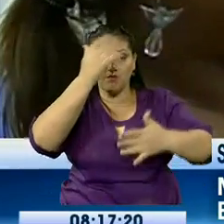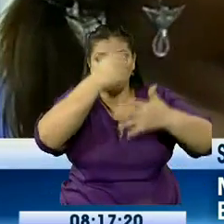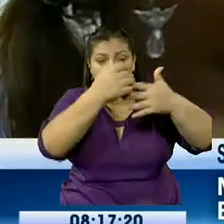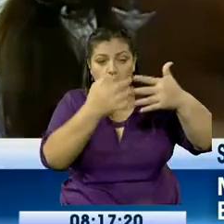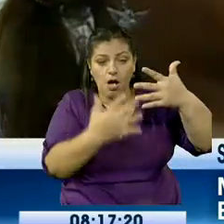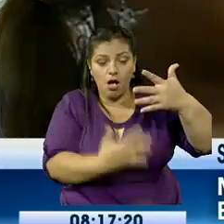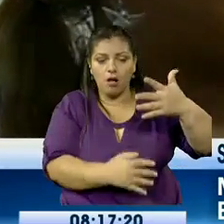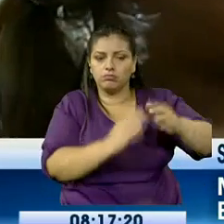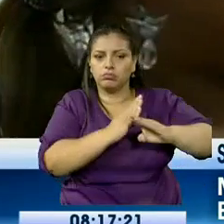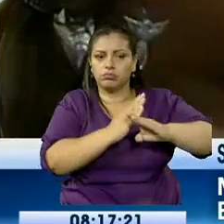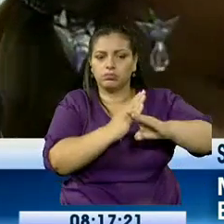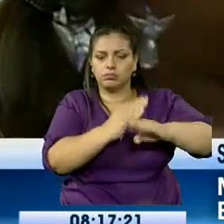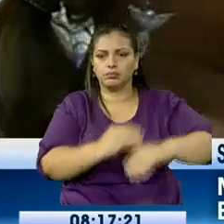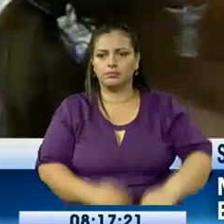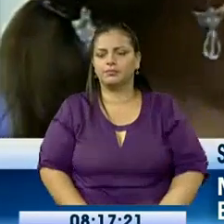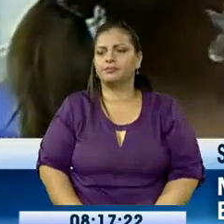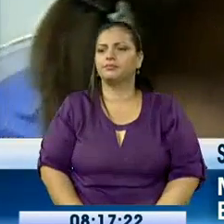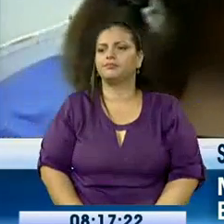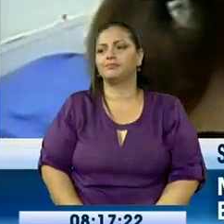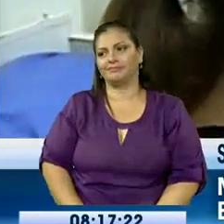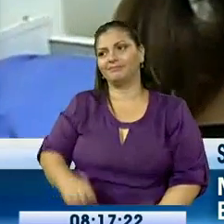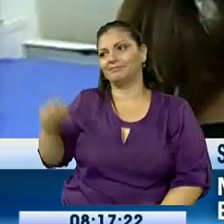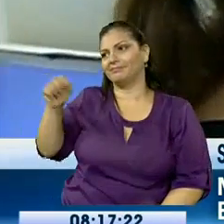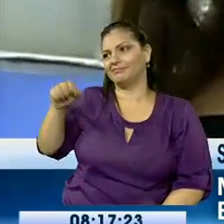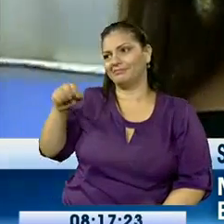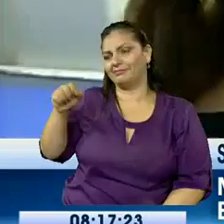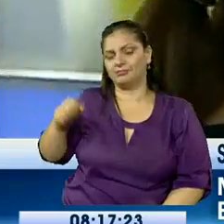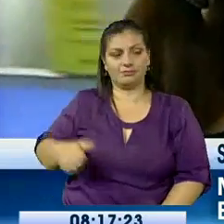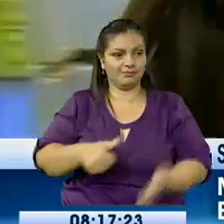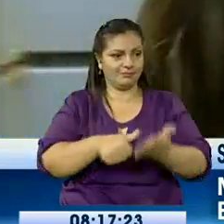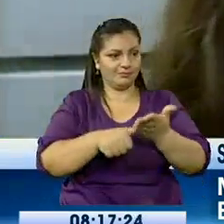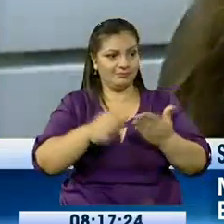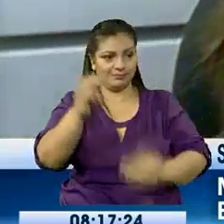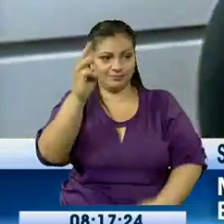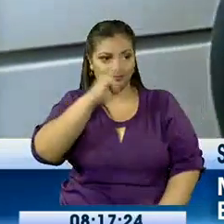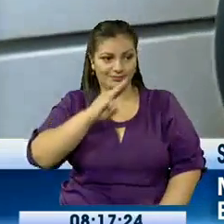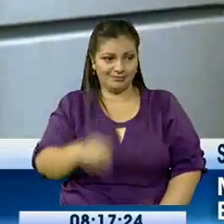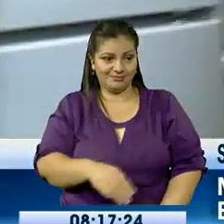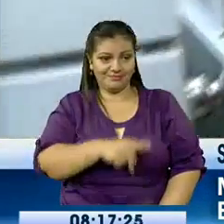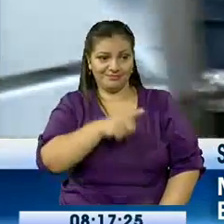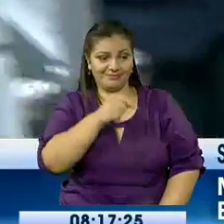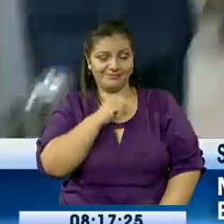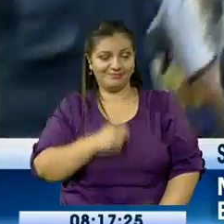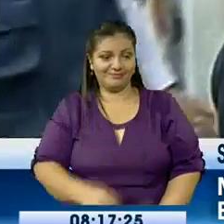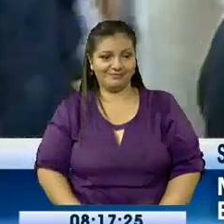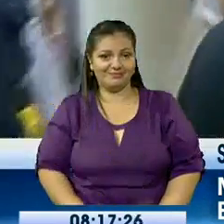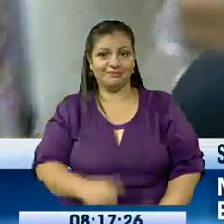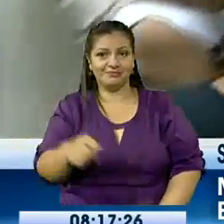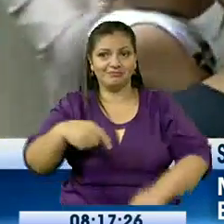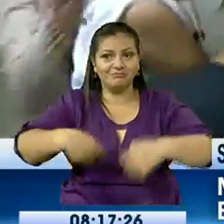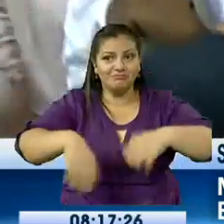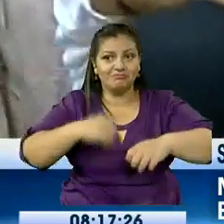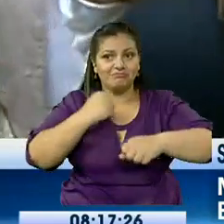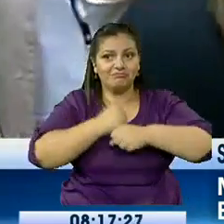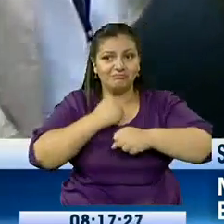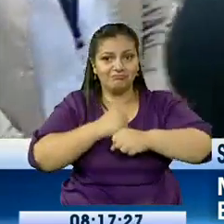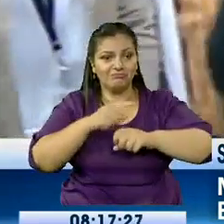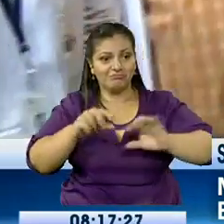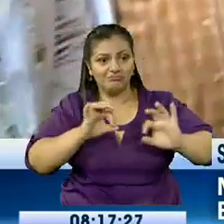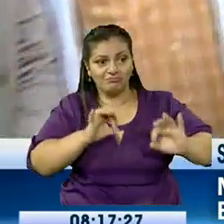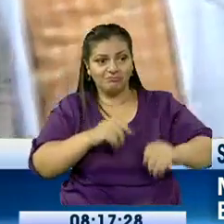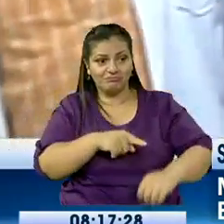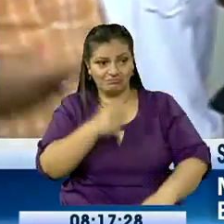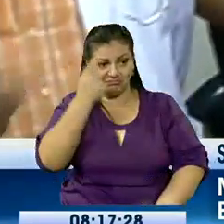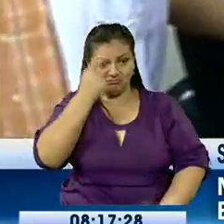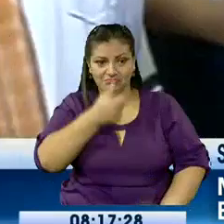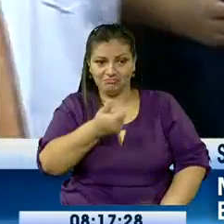bueno. La atención es muy buena. Ahora sí voy a cómprele una golosina. Llévesela al parque a pasear.